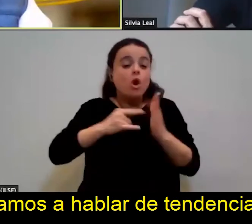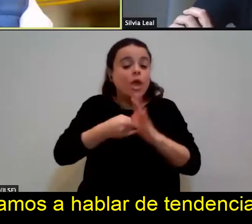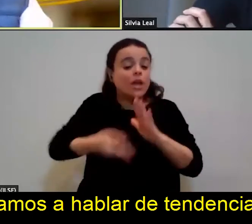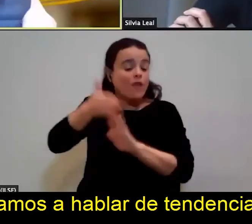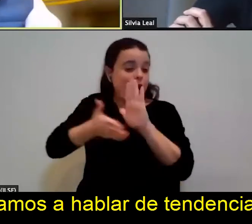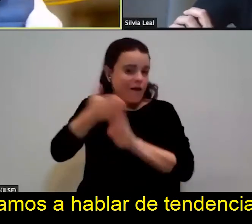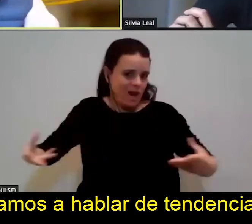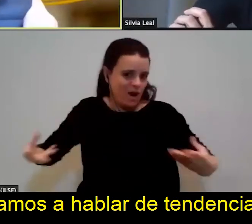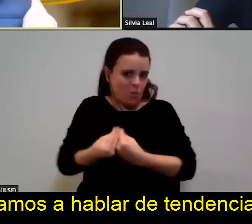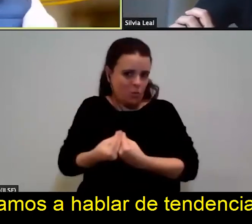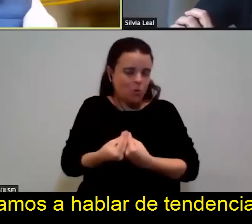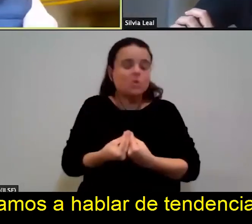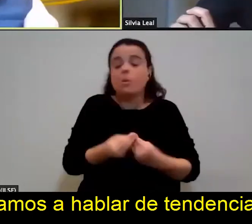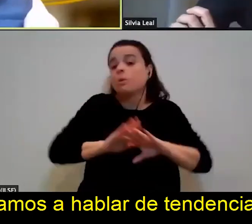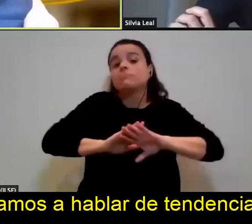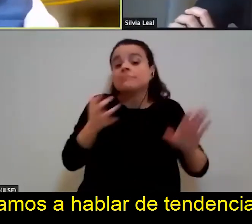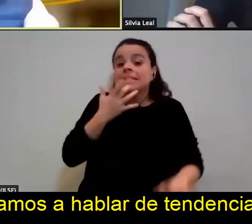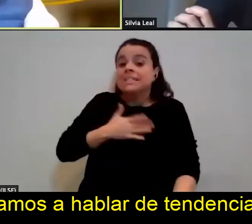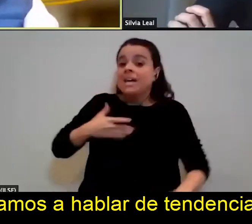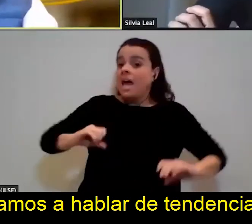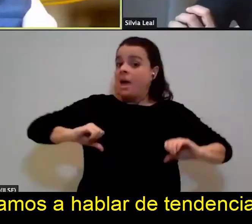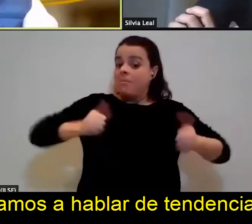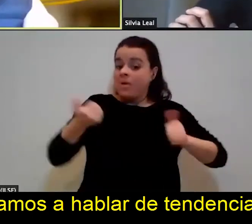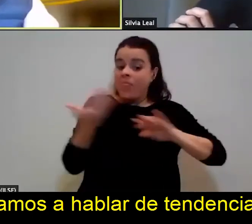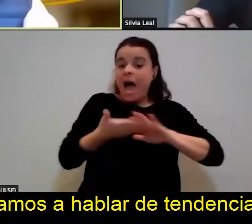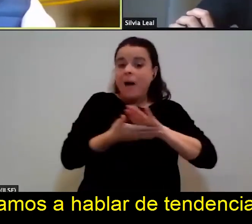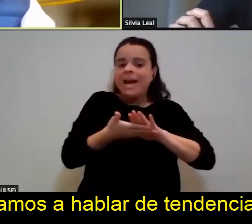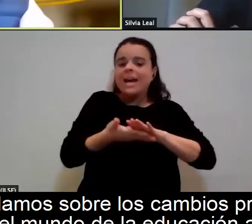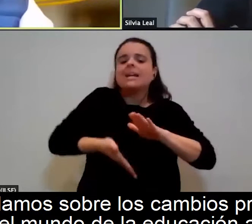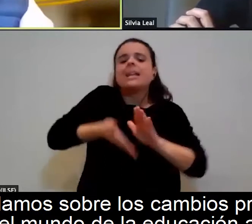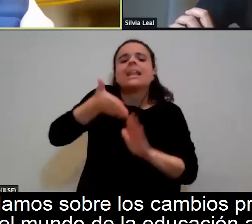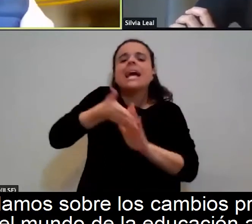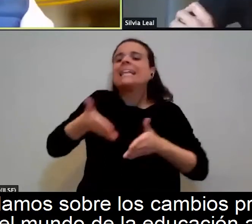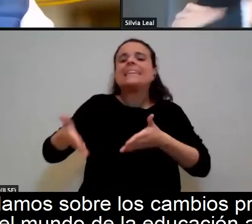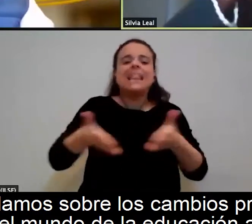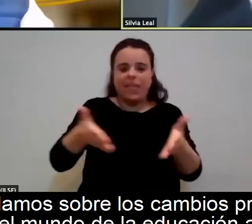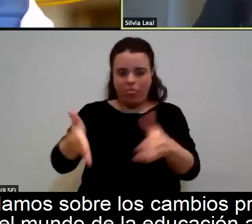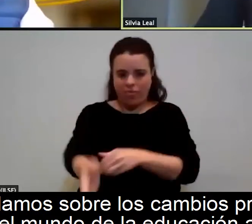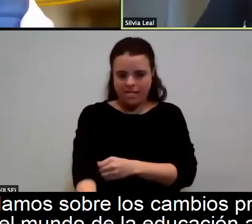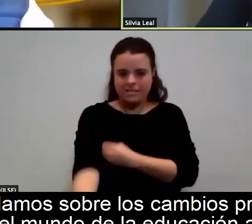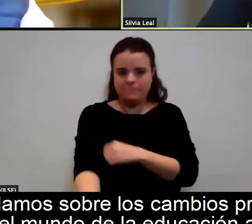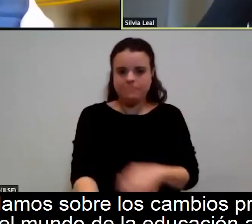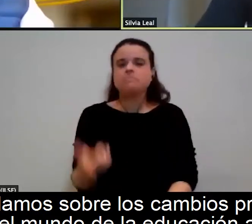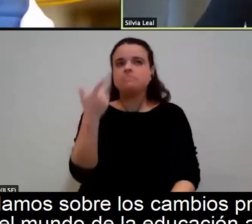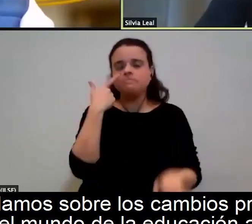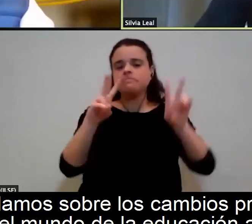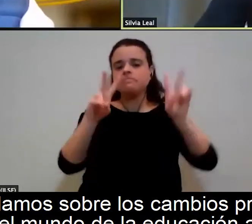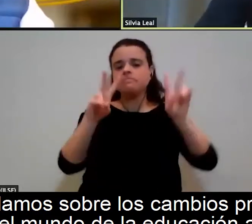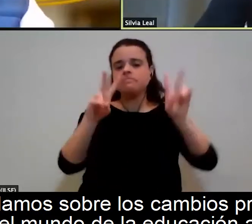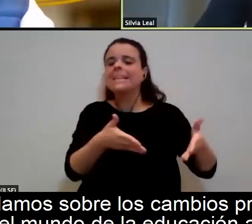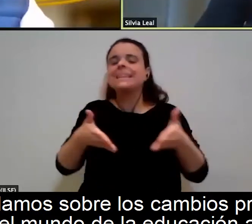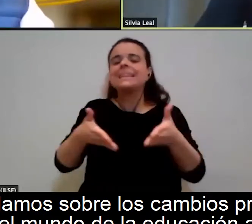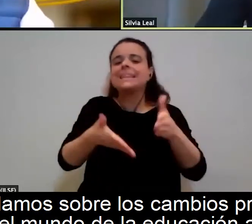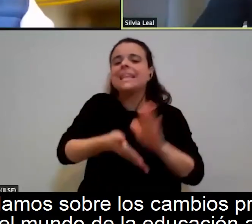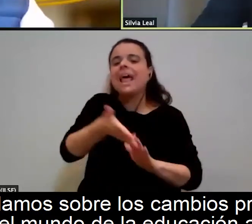Genial, pues nada, si quieres empezamos a hablar de tendencias, ¿no? ¿Qué va a venir? Pues en tendencias hablamos sobre los